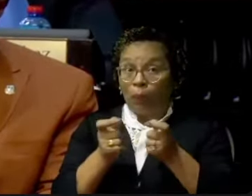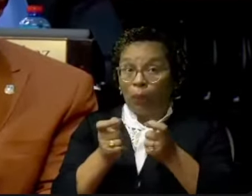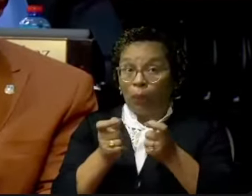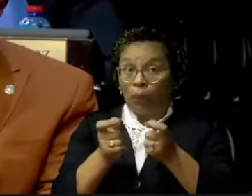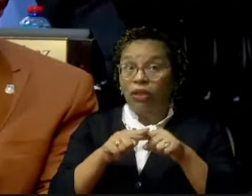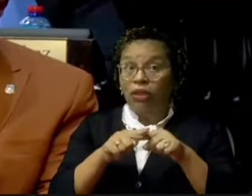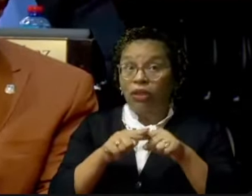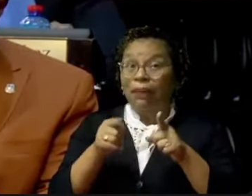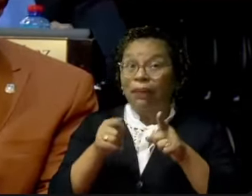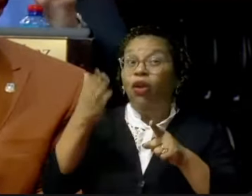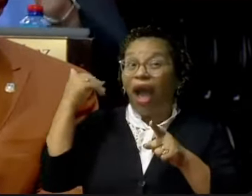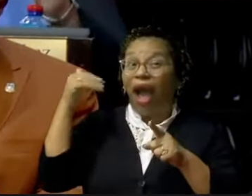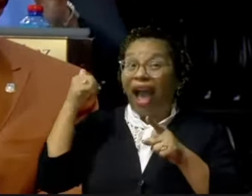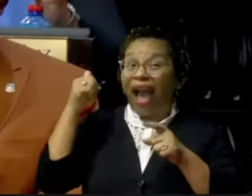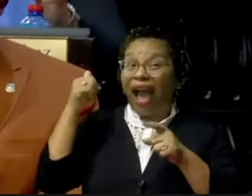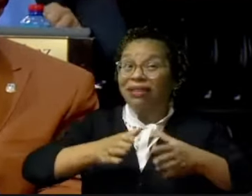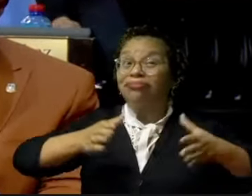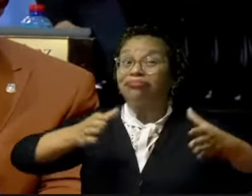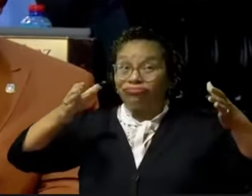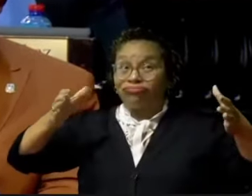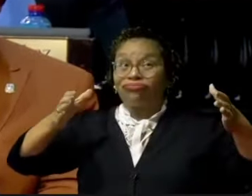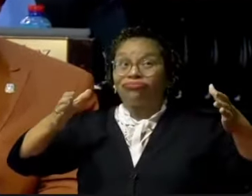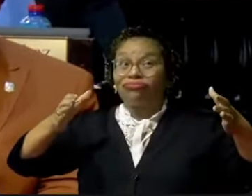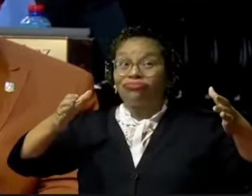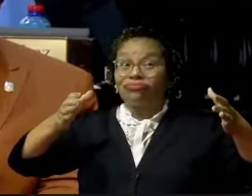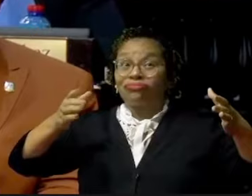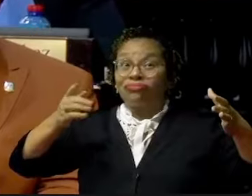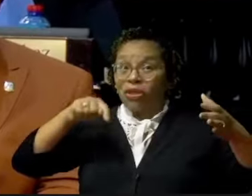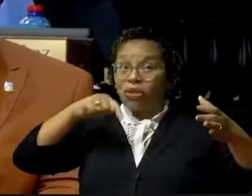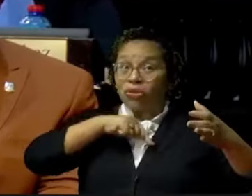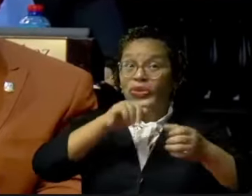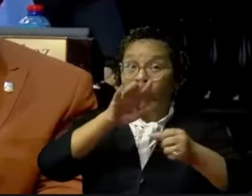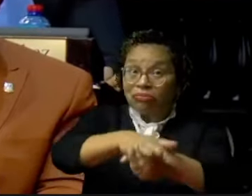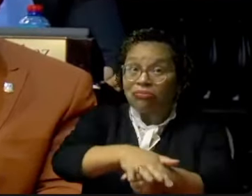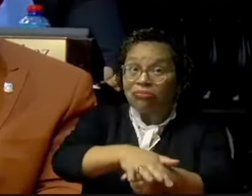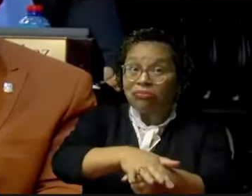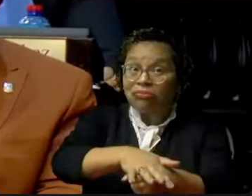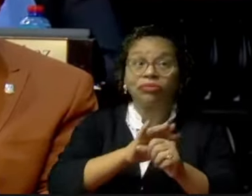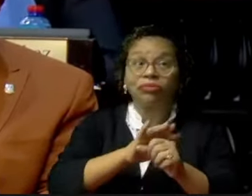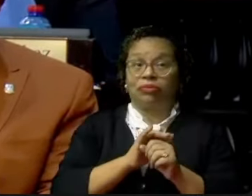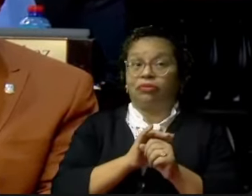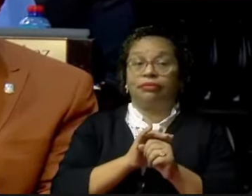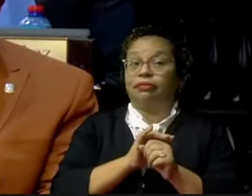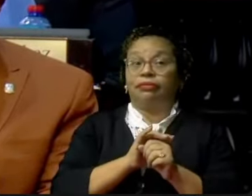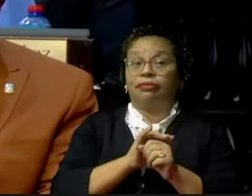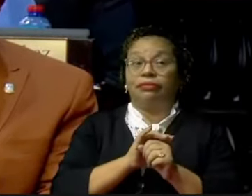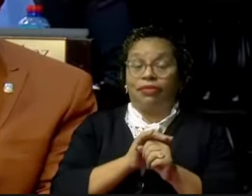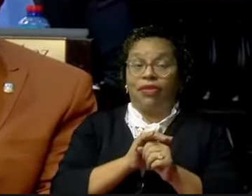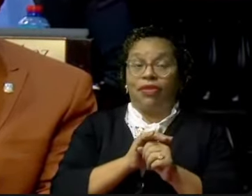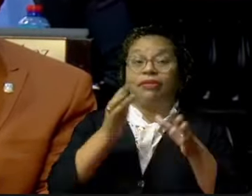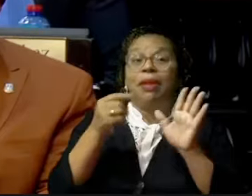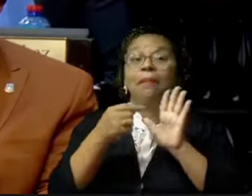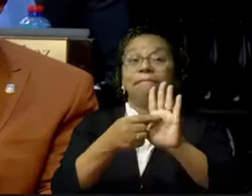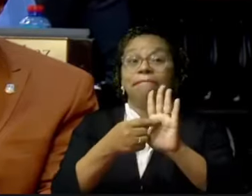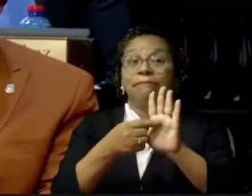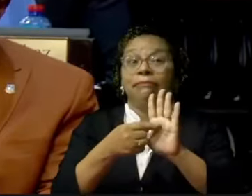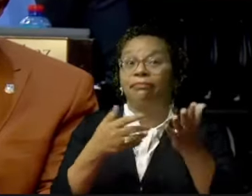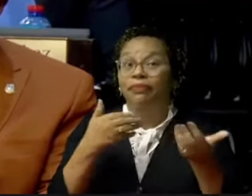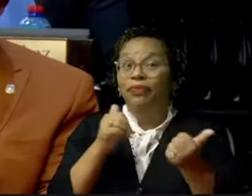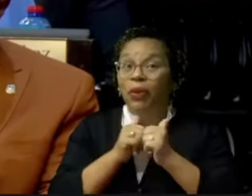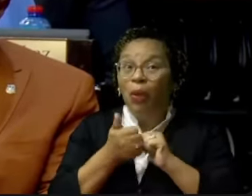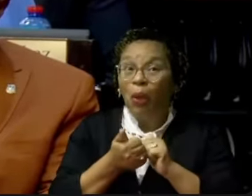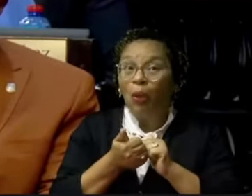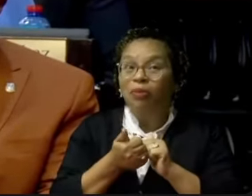somos aplastantes. Y lo demostró la devolución de la reforma fiscal. Que si fuéramos